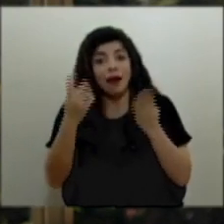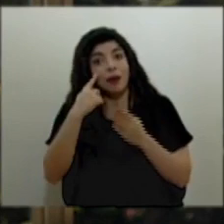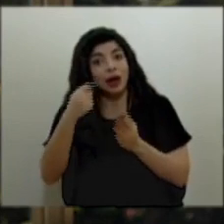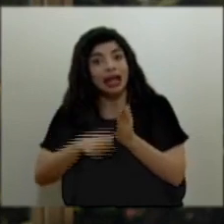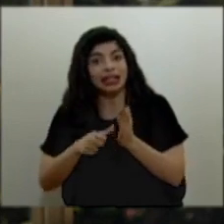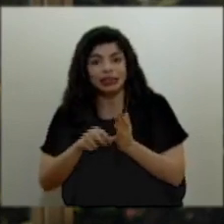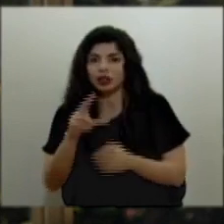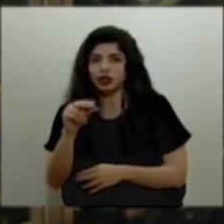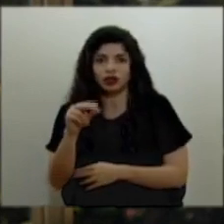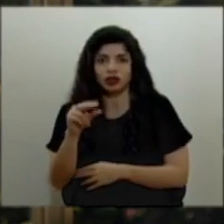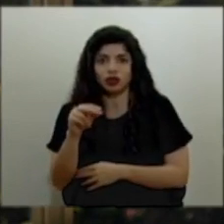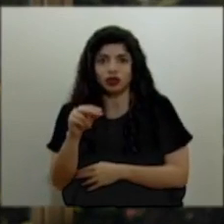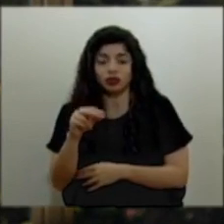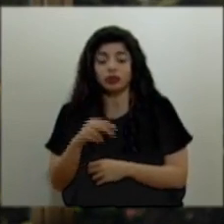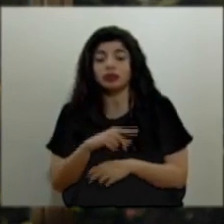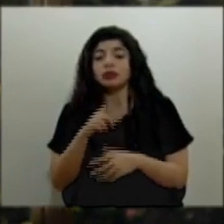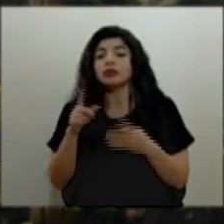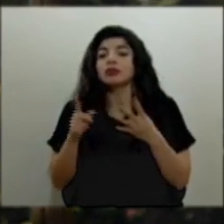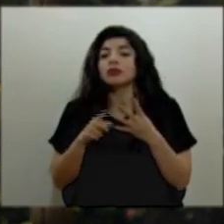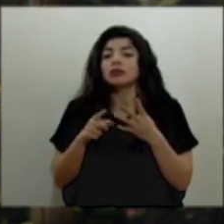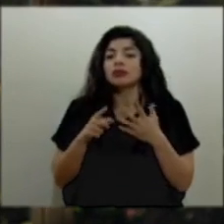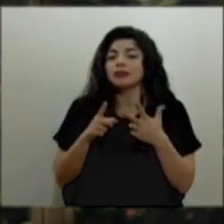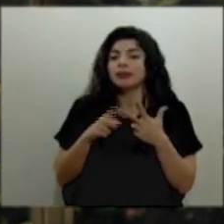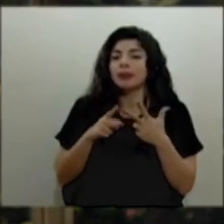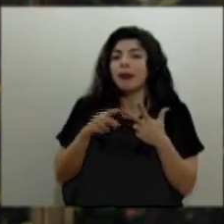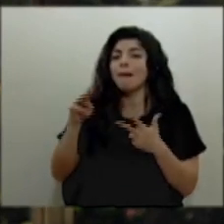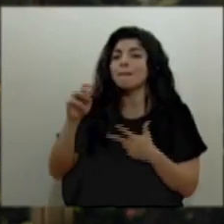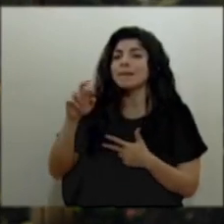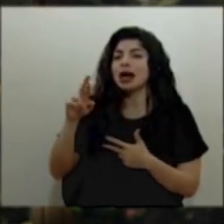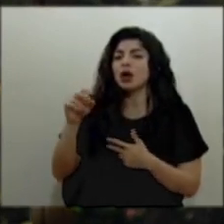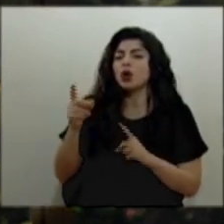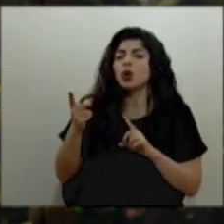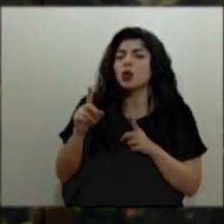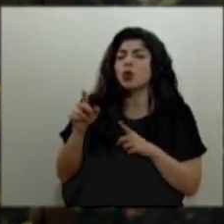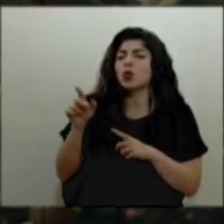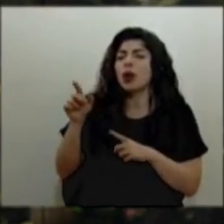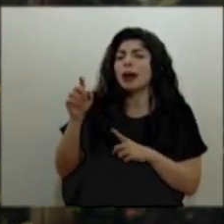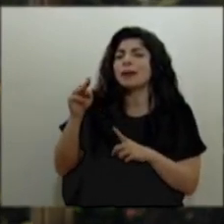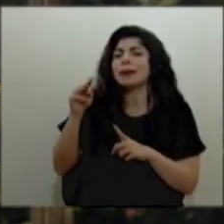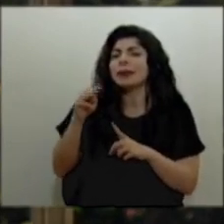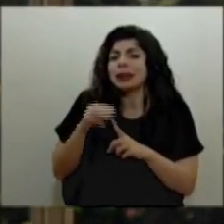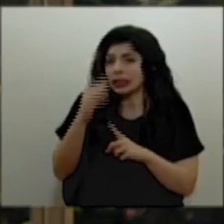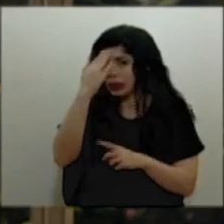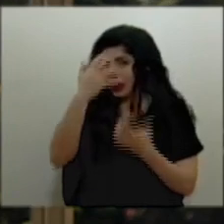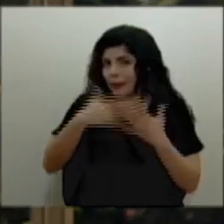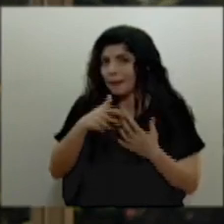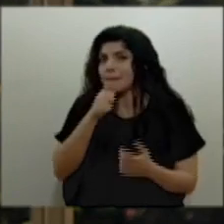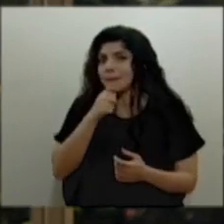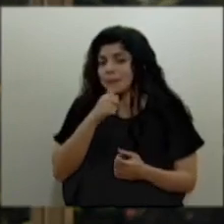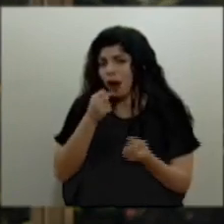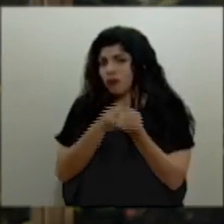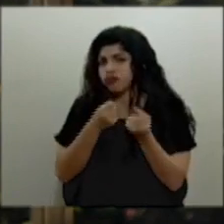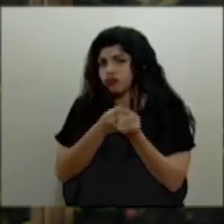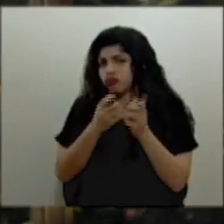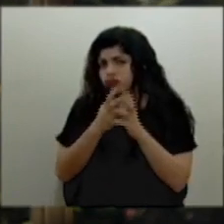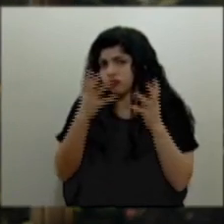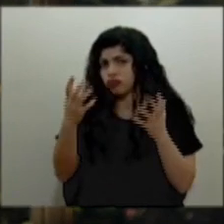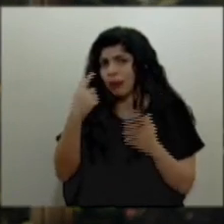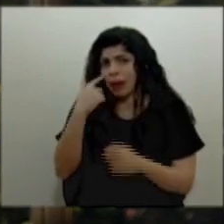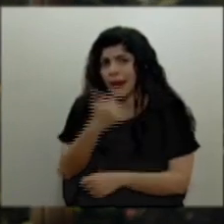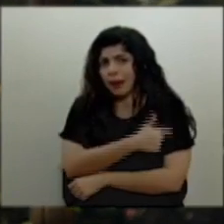electorales. Para don Mario le quería consultar, don Mario, ¿qué mensaje tal vez hace? Sabemos que la empresa privada está colaborando mucho por el tema de la